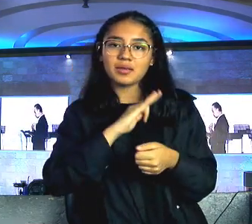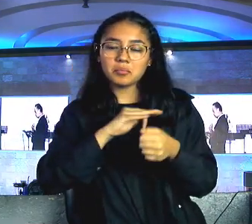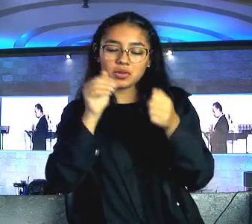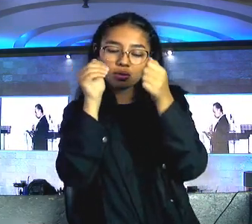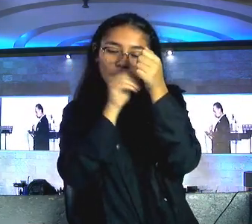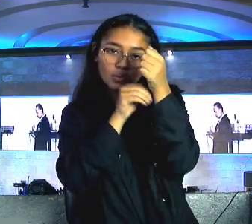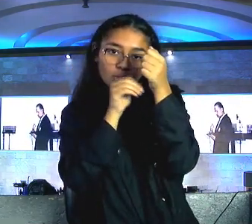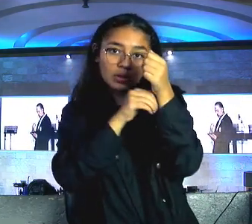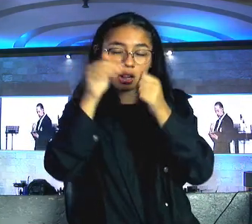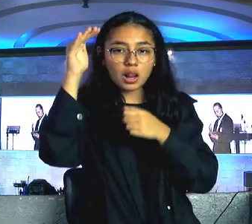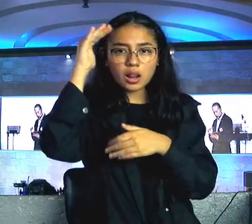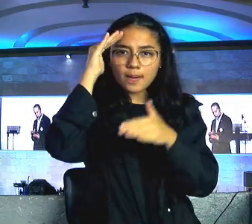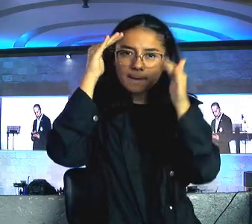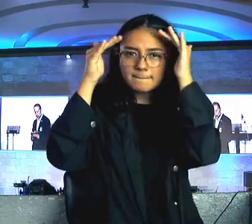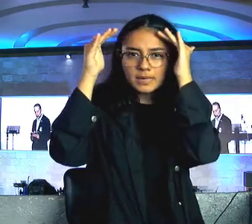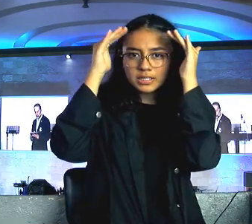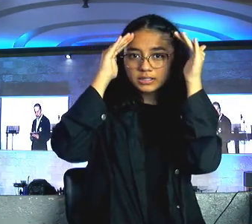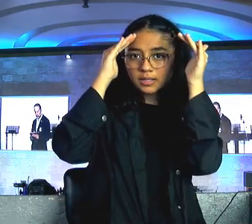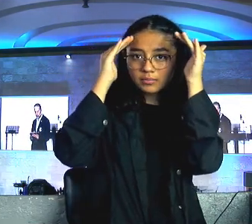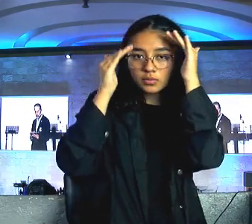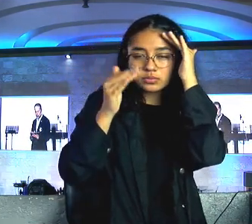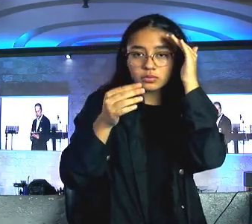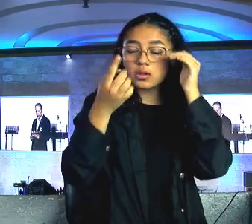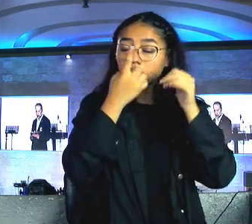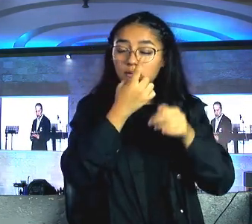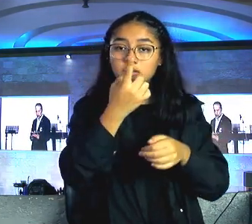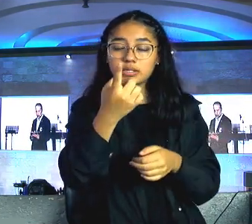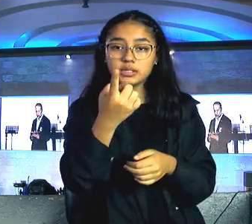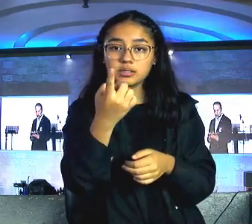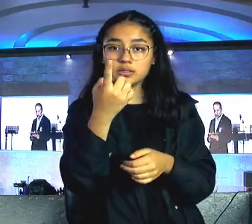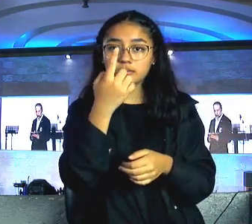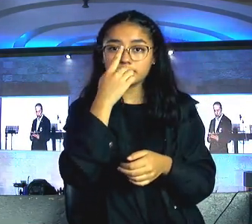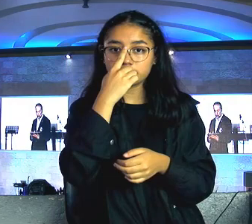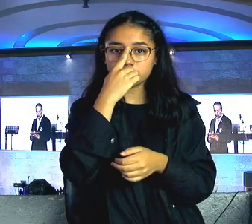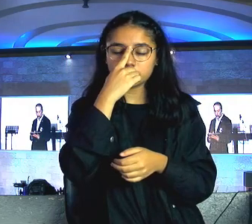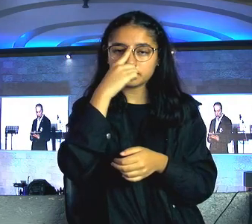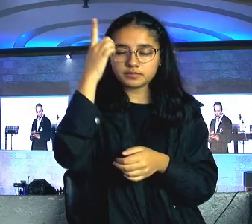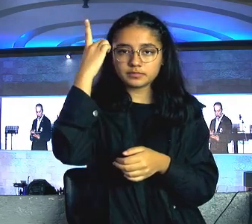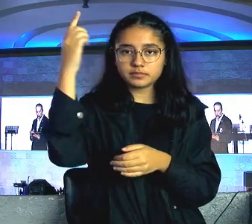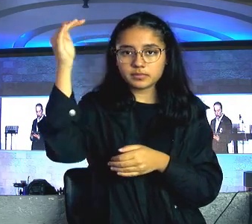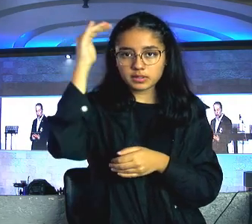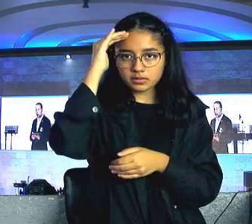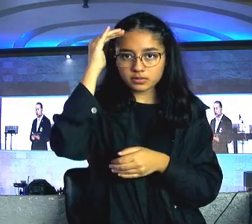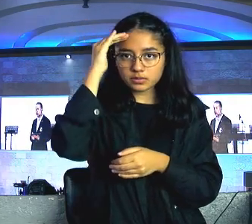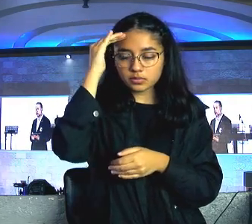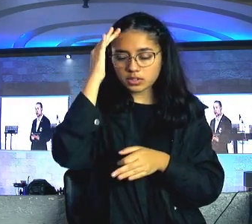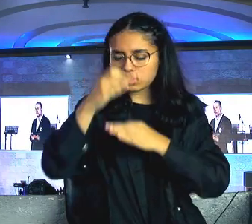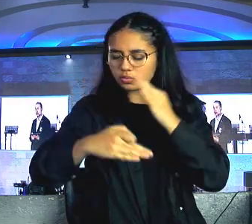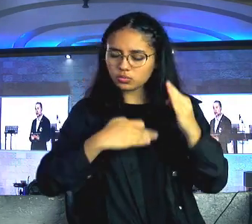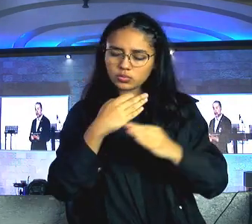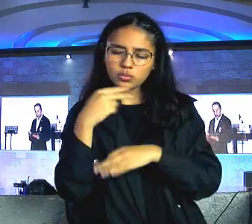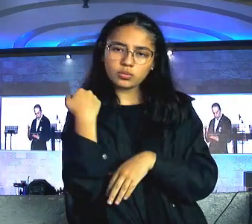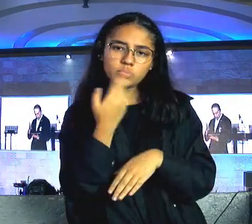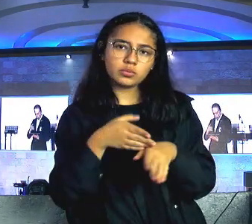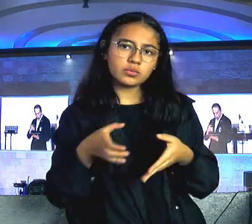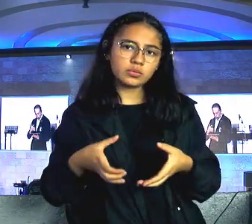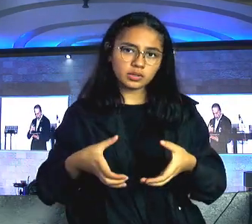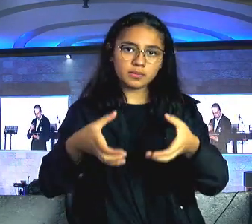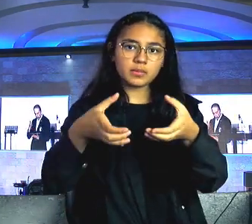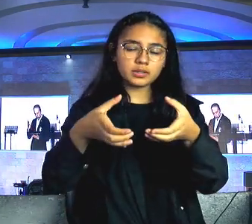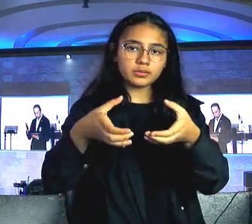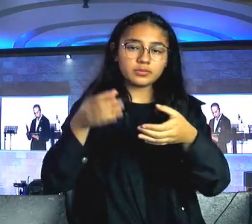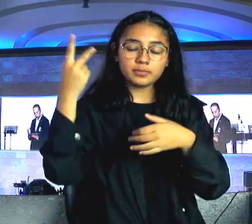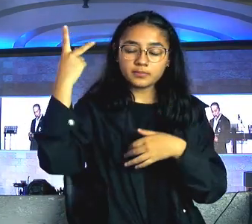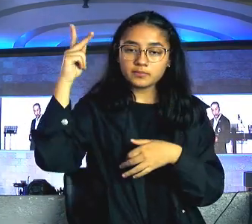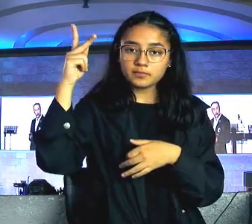pensamos o lo que vamos a decir. Dios conoce todos nuestros caminos, le son familiares